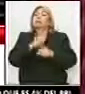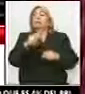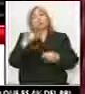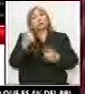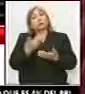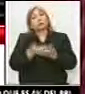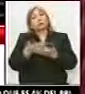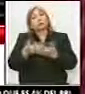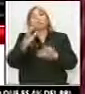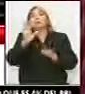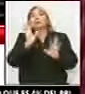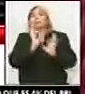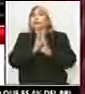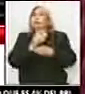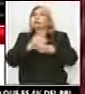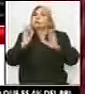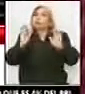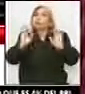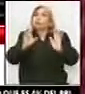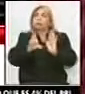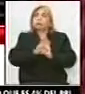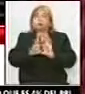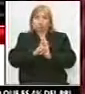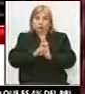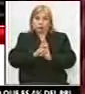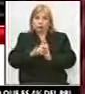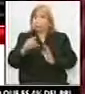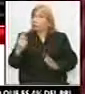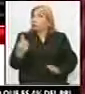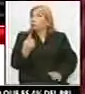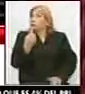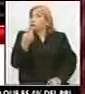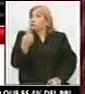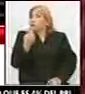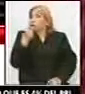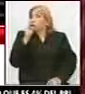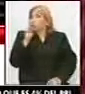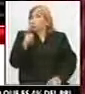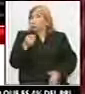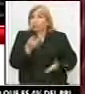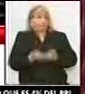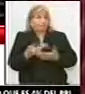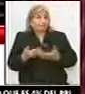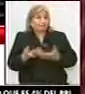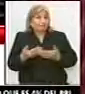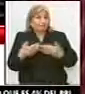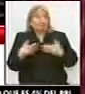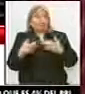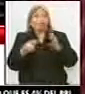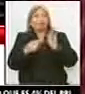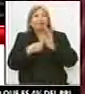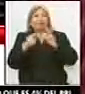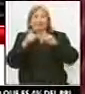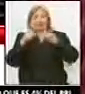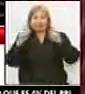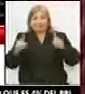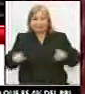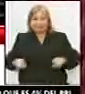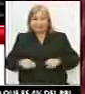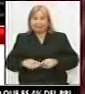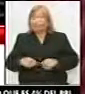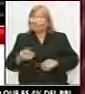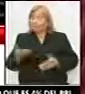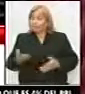desarrollo conforme a la ley de materia, y solo respecto de aquellos bienes, servicios y activos cuya titularidad corresponde al gobierno